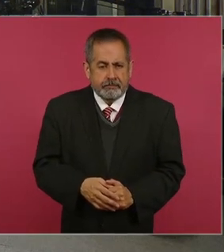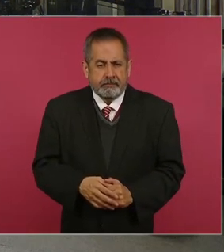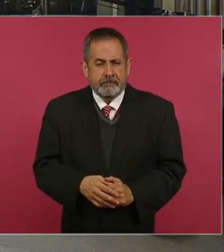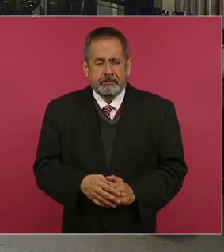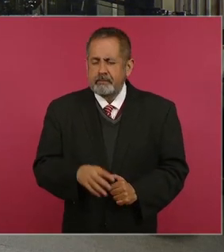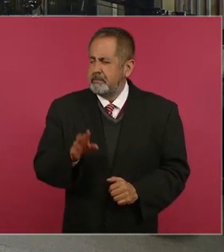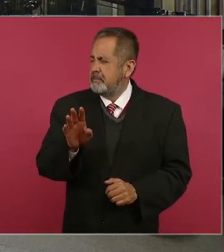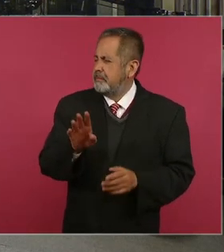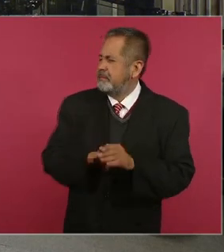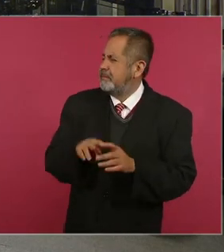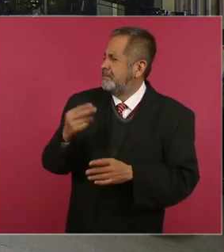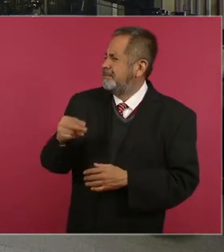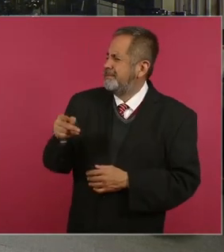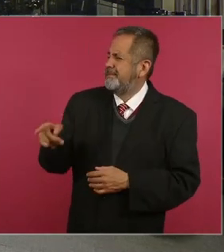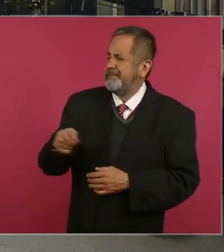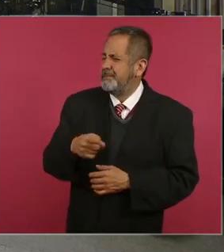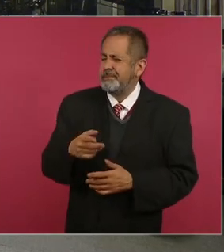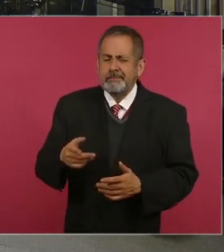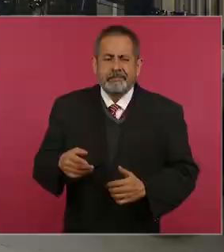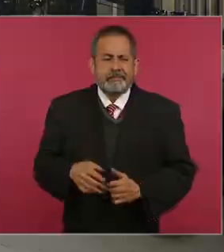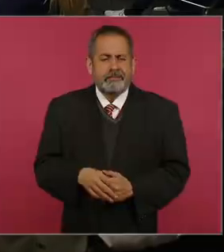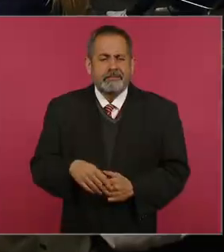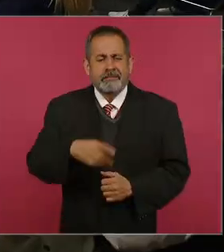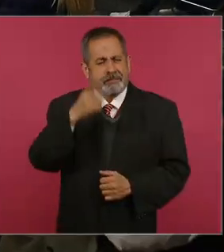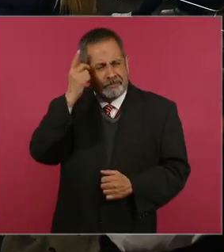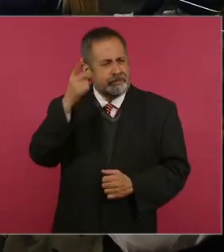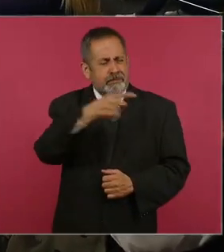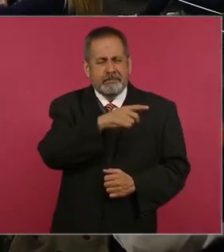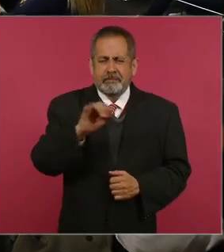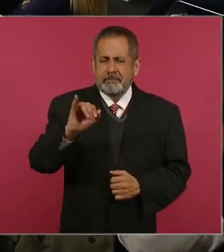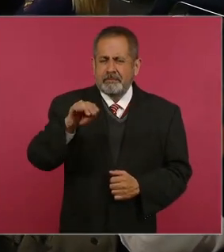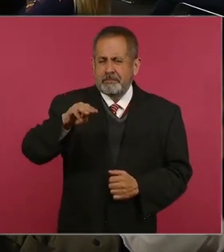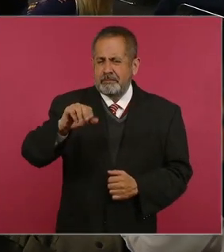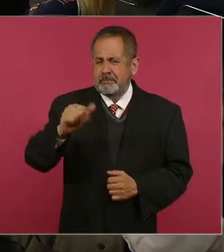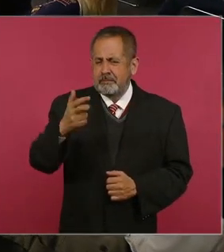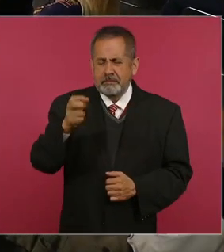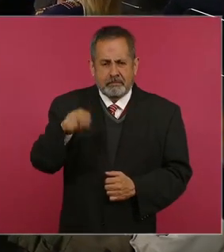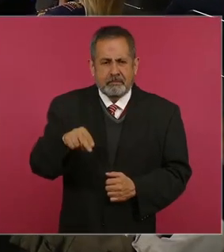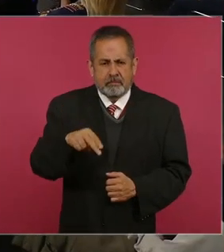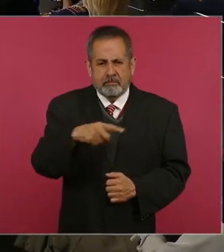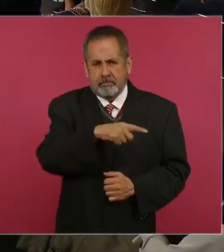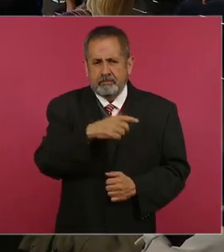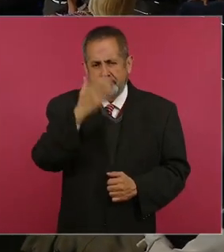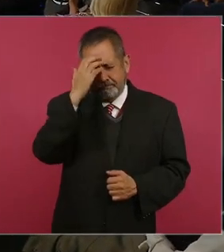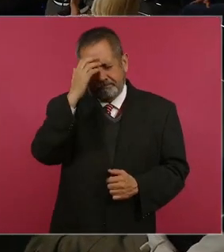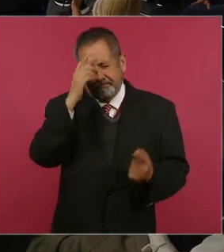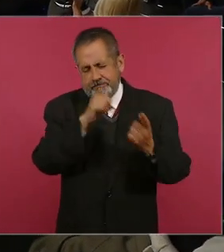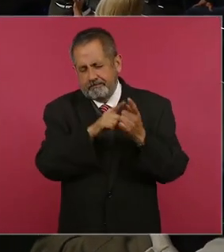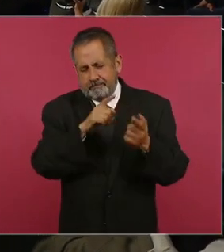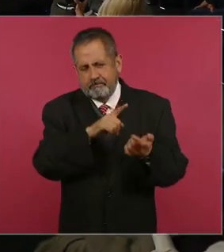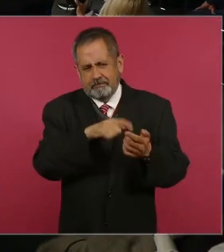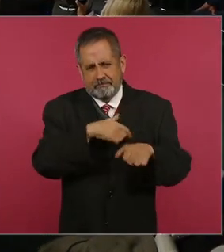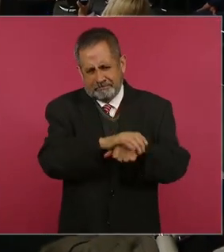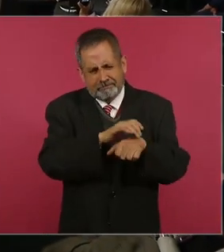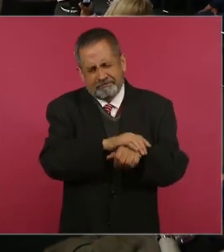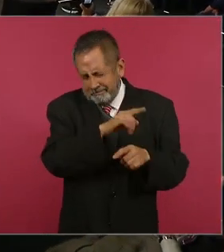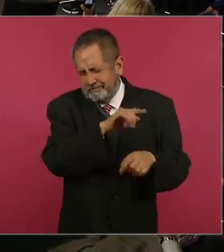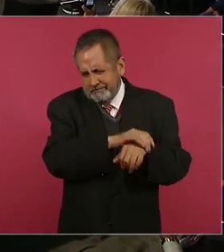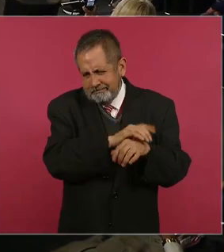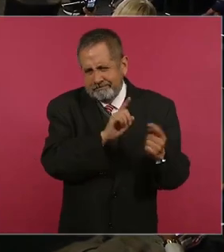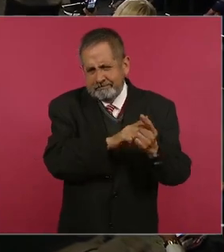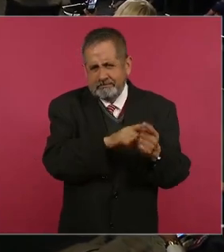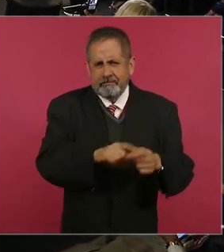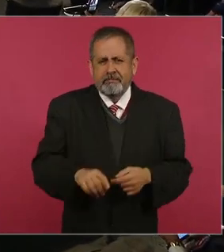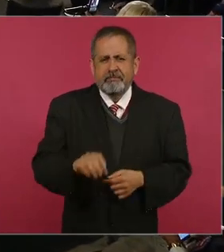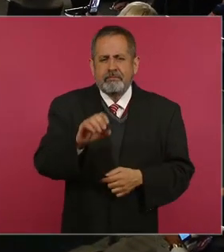¿cómo se llama el dueño de imagen? Que desde luego lo conozco y es mi amigo. Olegario